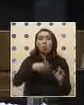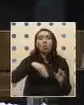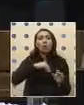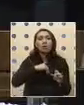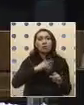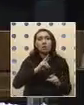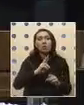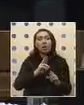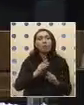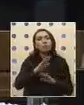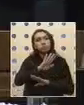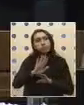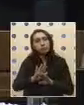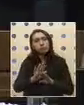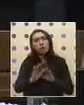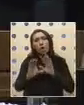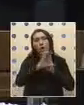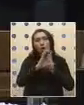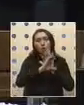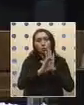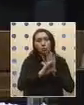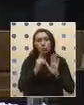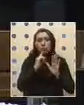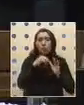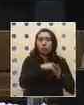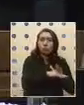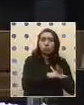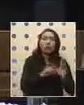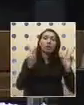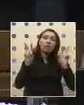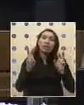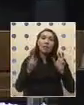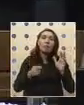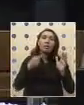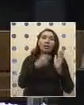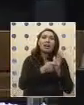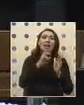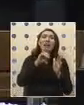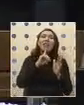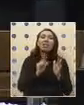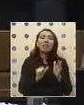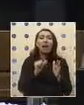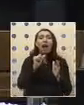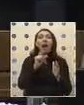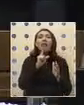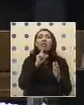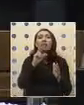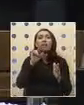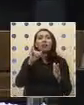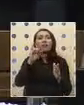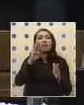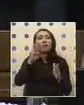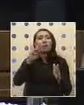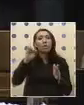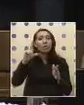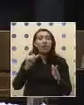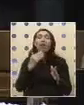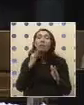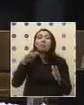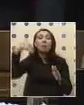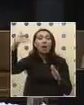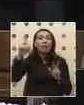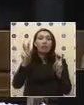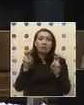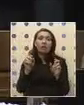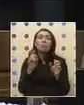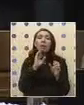reserva de constitucionalidad, como se ha señalado acá, sobre el tema de la renta atribuida, y más adelante lo vamos a hacer también sobre